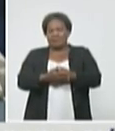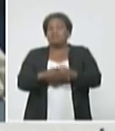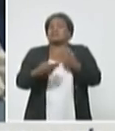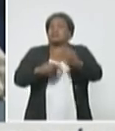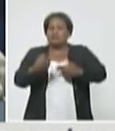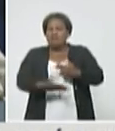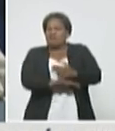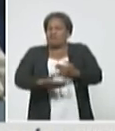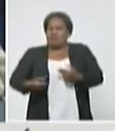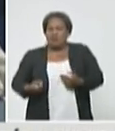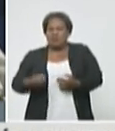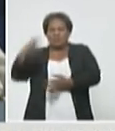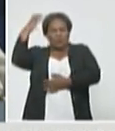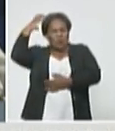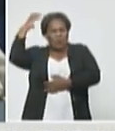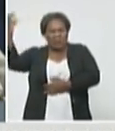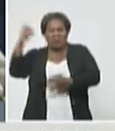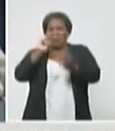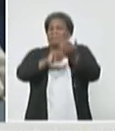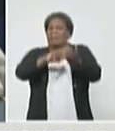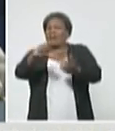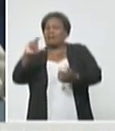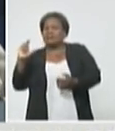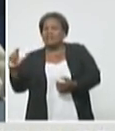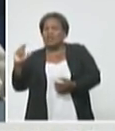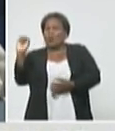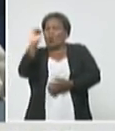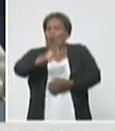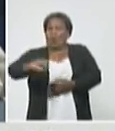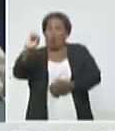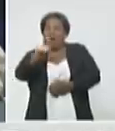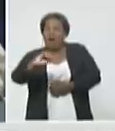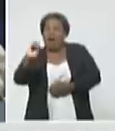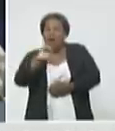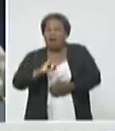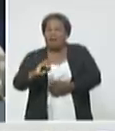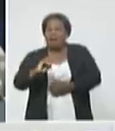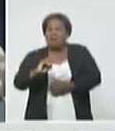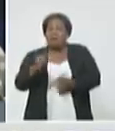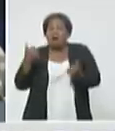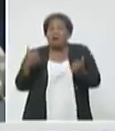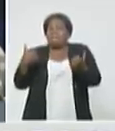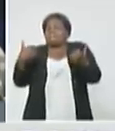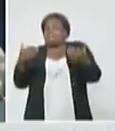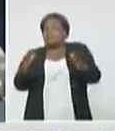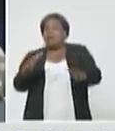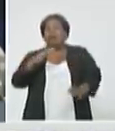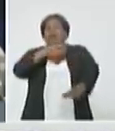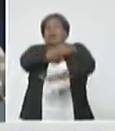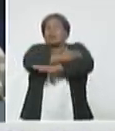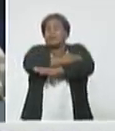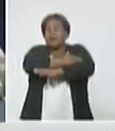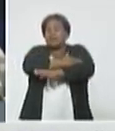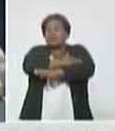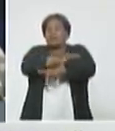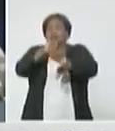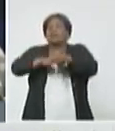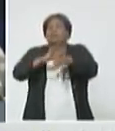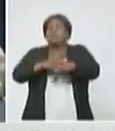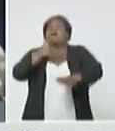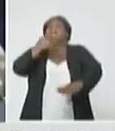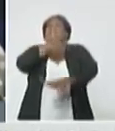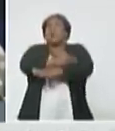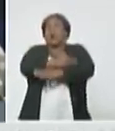del Estado, del partido, de los organismos, a pesar de las limitaciones por el bloqueo que tenemos en nuestro